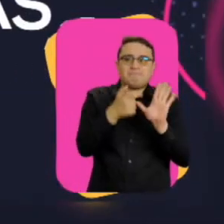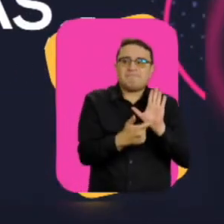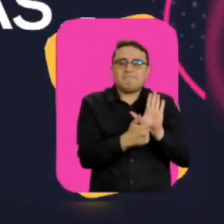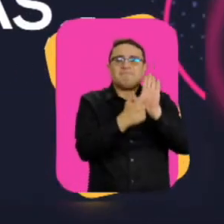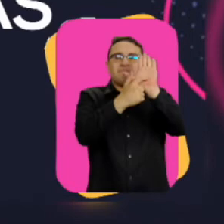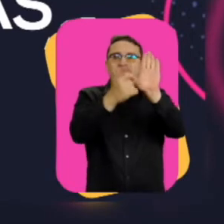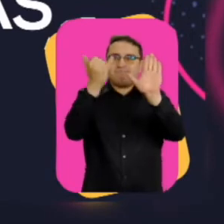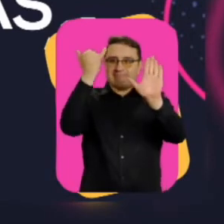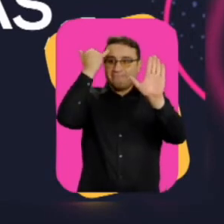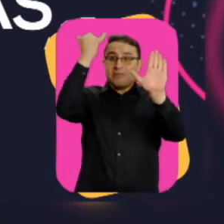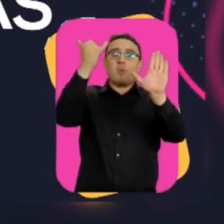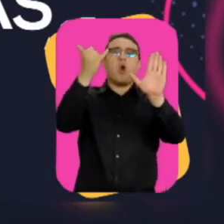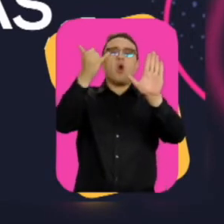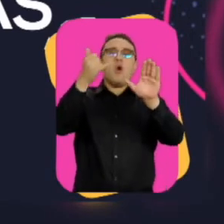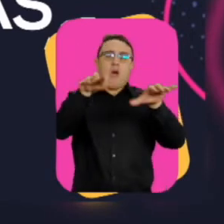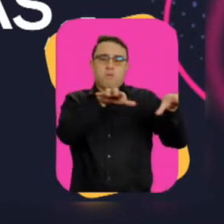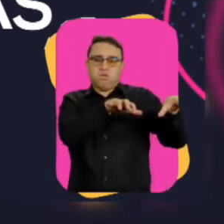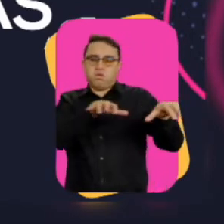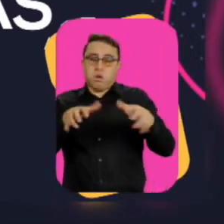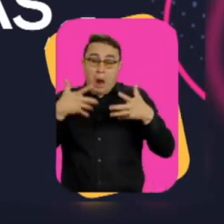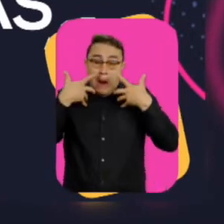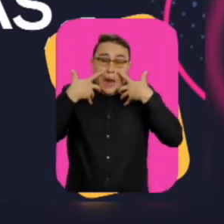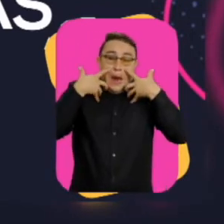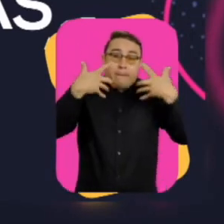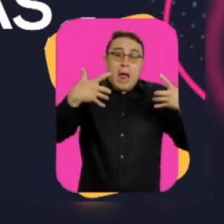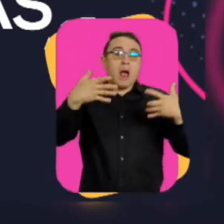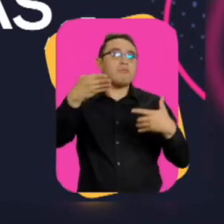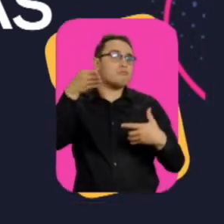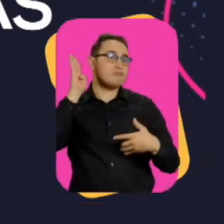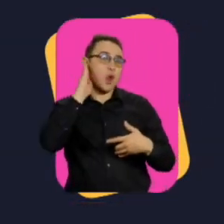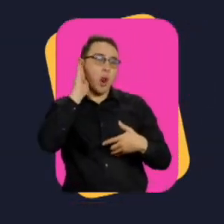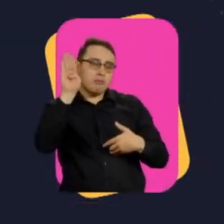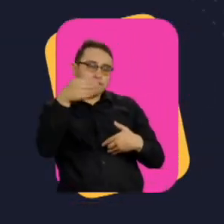iniciativa Grandes Historias con Pequeñas Cámaras.